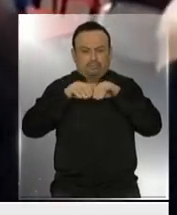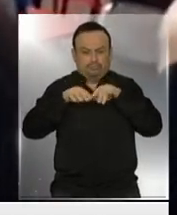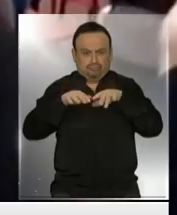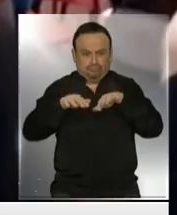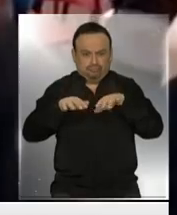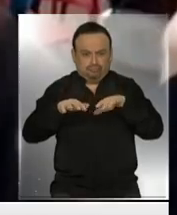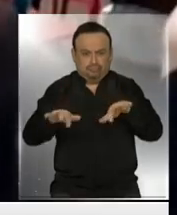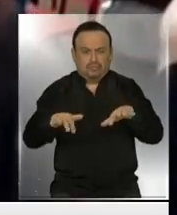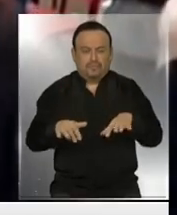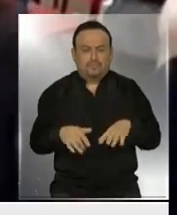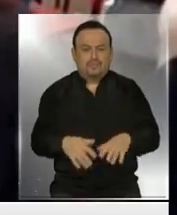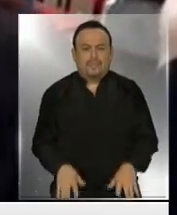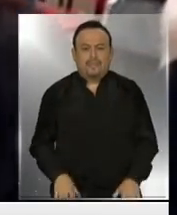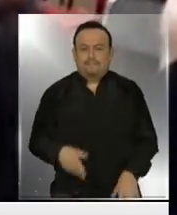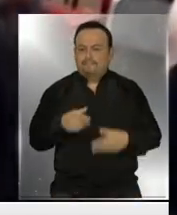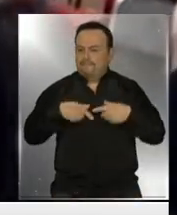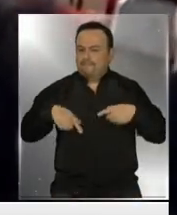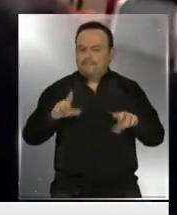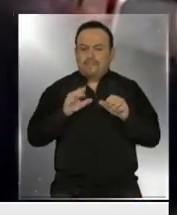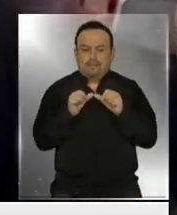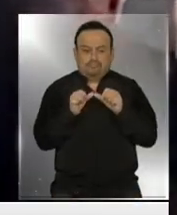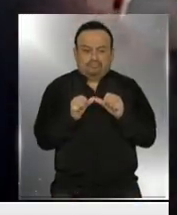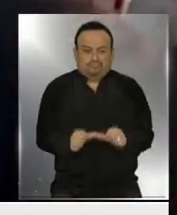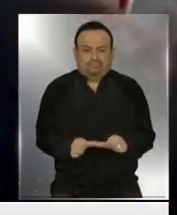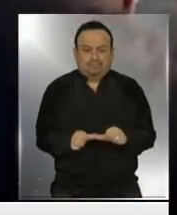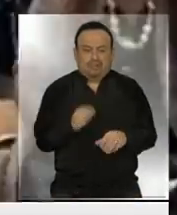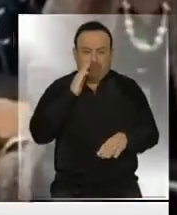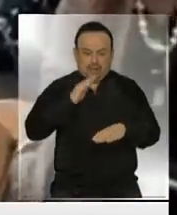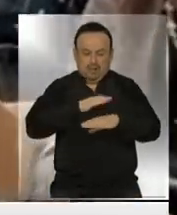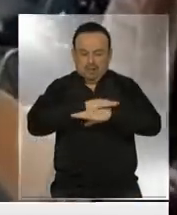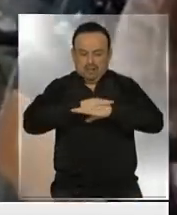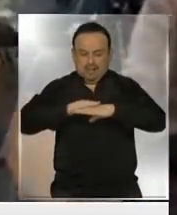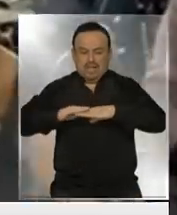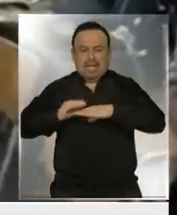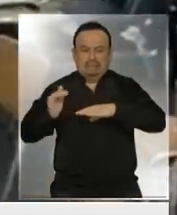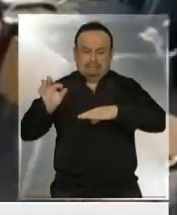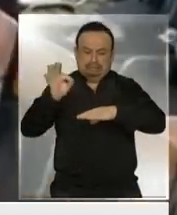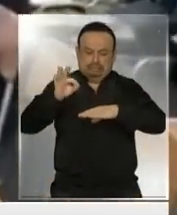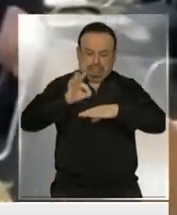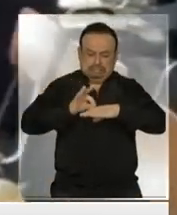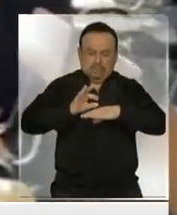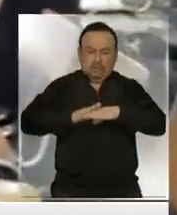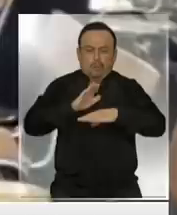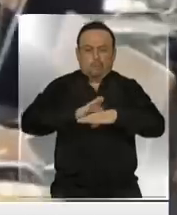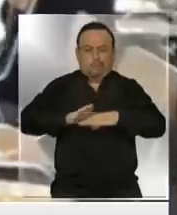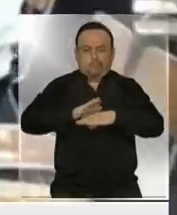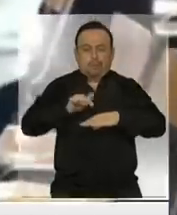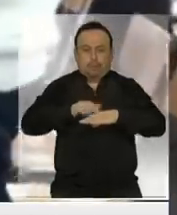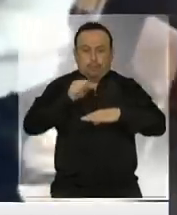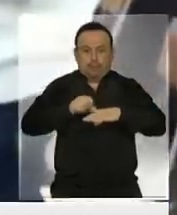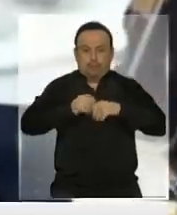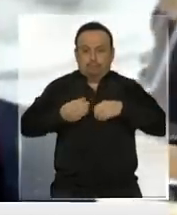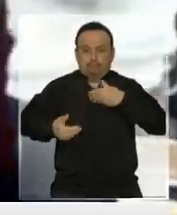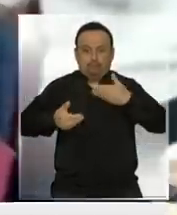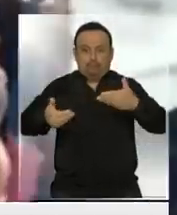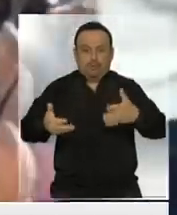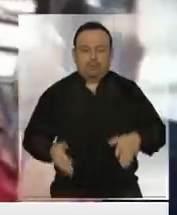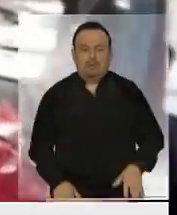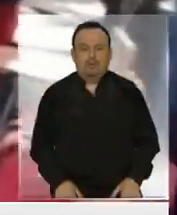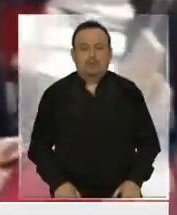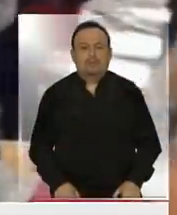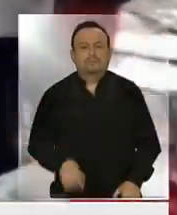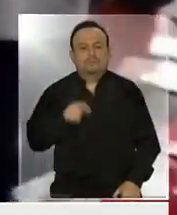impregnado en las estructuras por muchos días y es por eso que hay que tener especial cuidado con las reuniones se ha venido hablando desde que se conoció